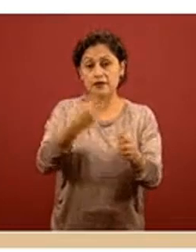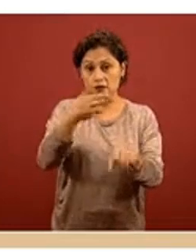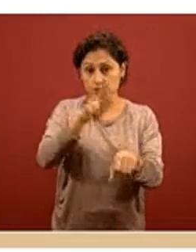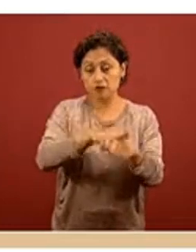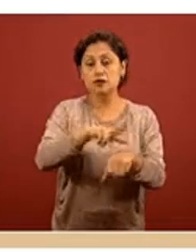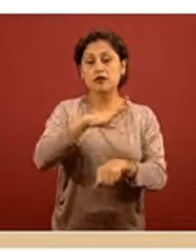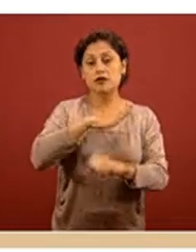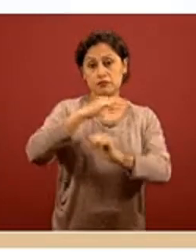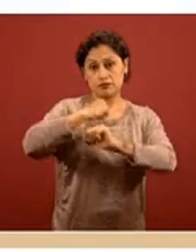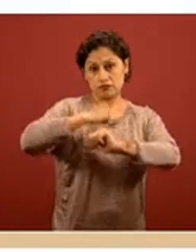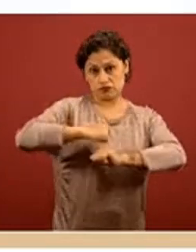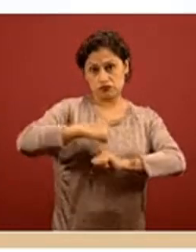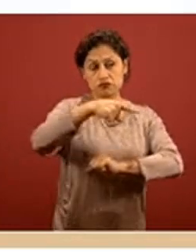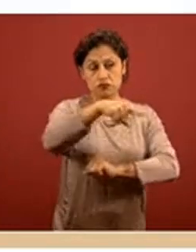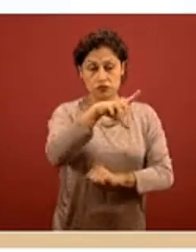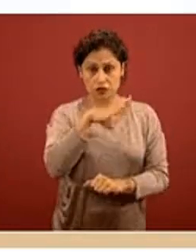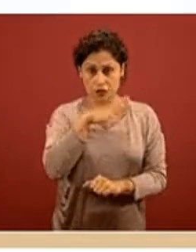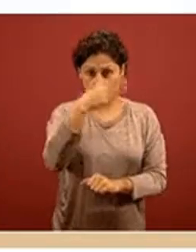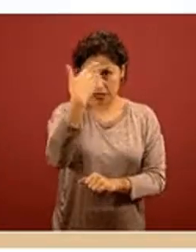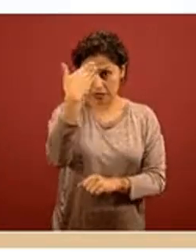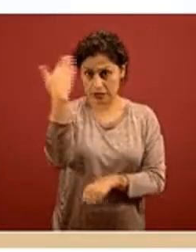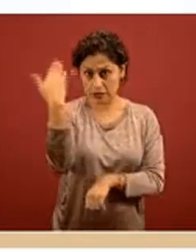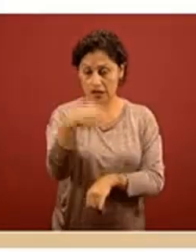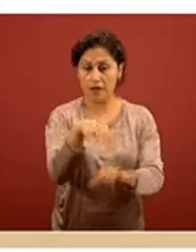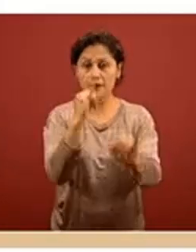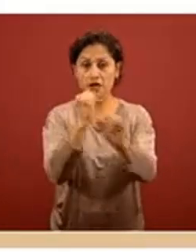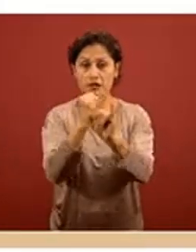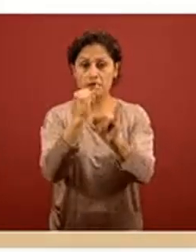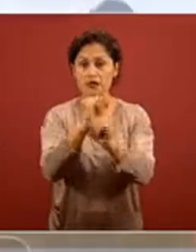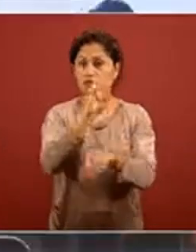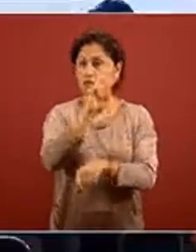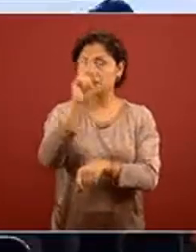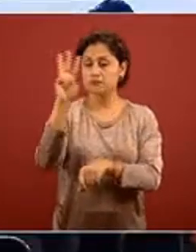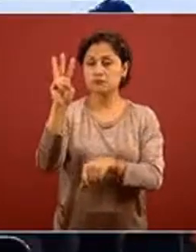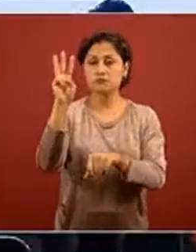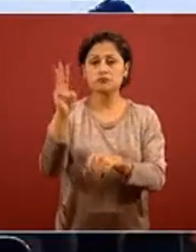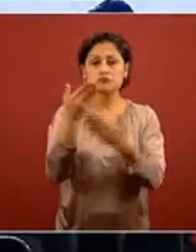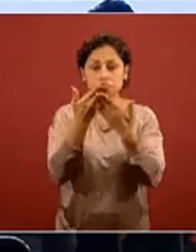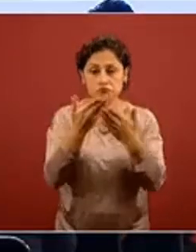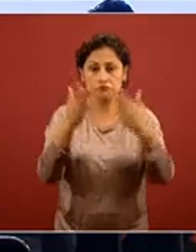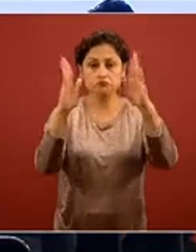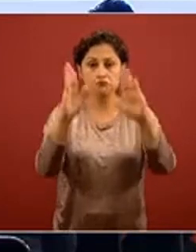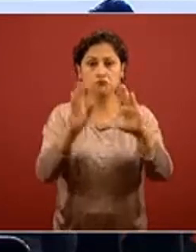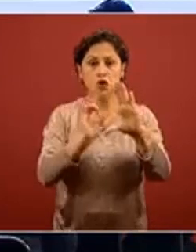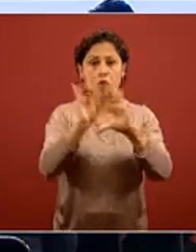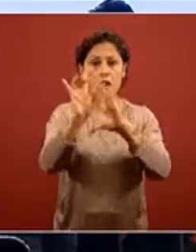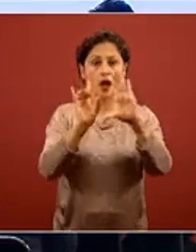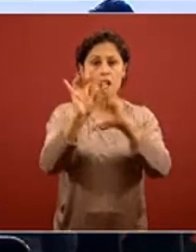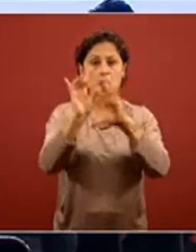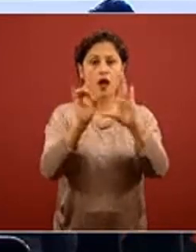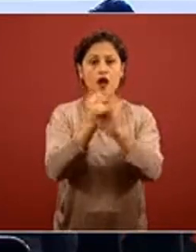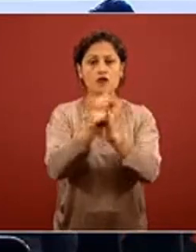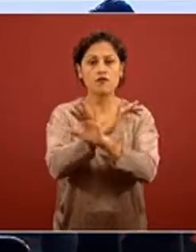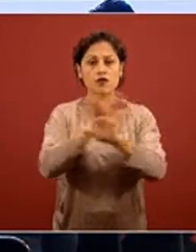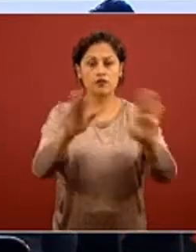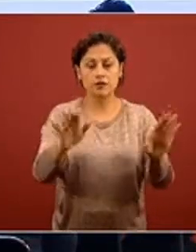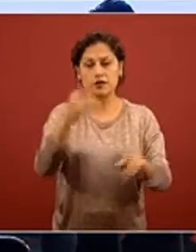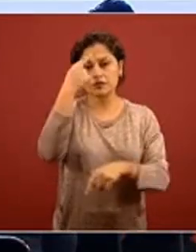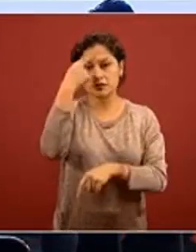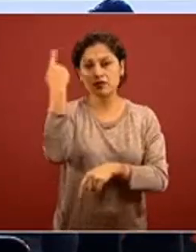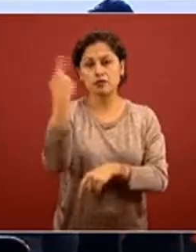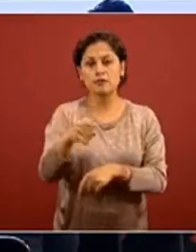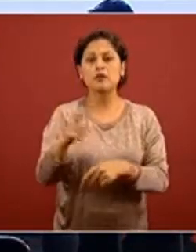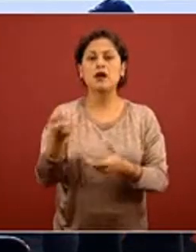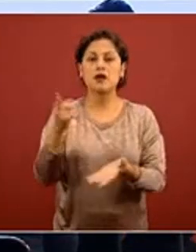nombre de usuario, cuenta con un password, con eso puede ingresar a la plataforma y notifica las variables que se le requieren para efectos de la red